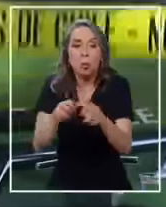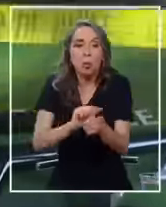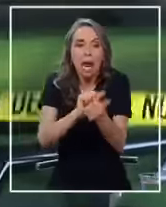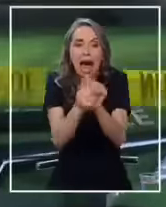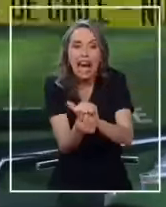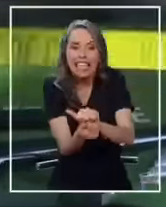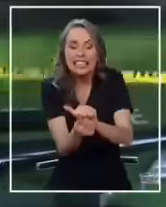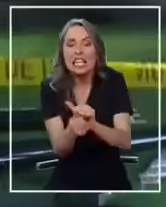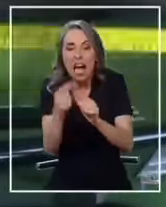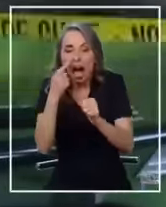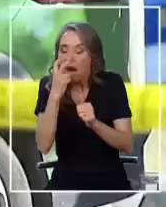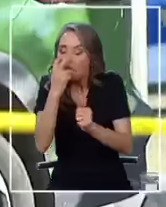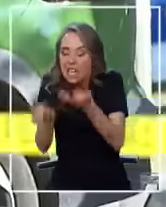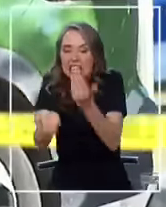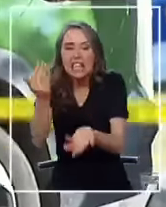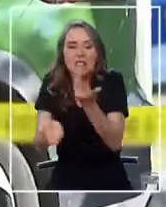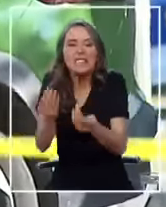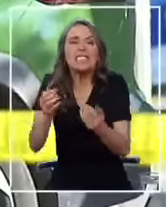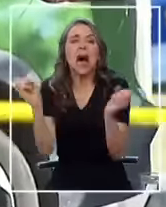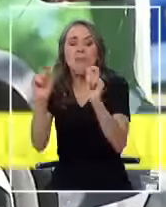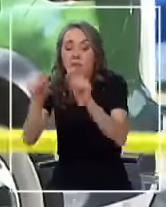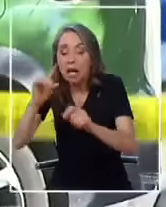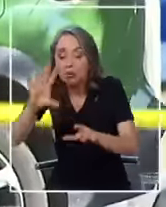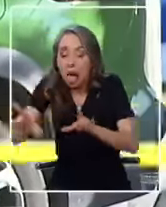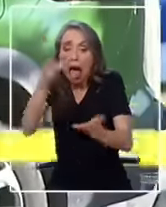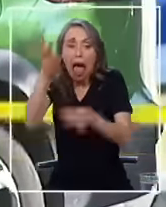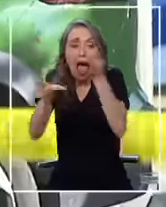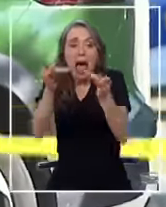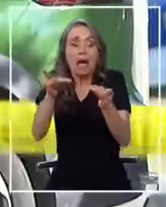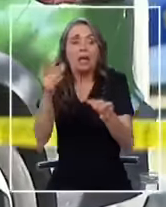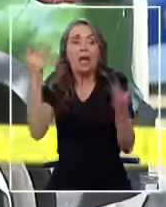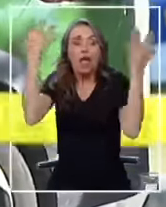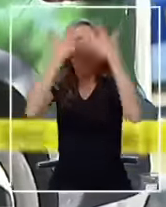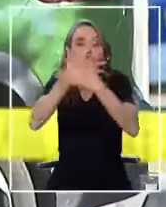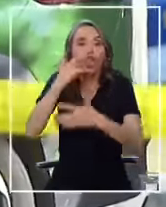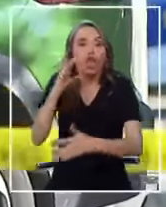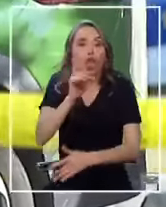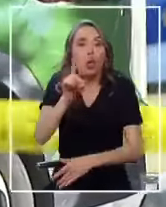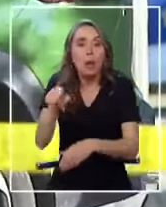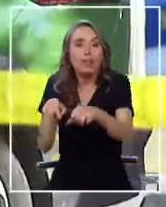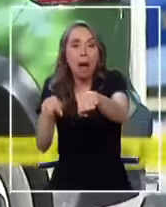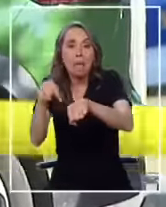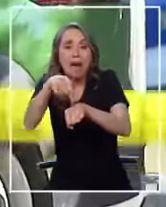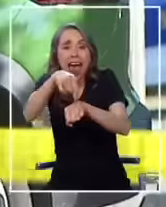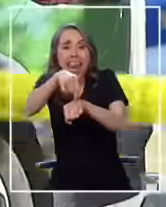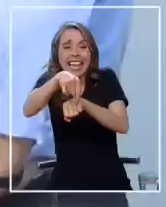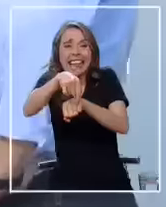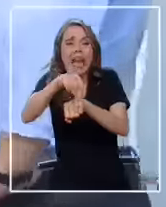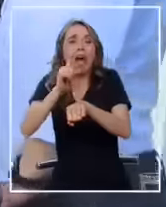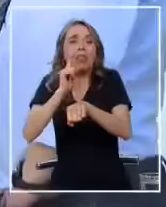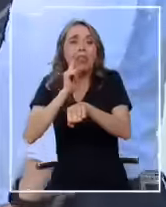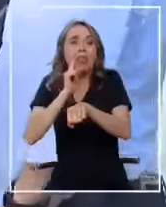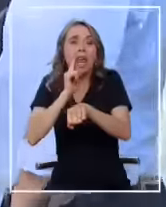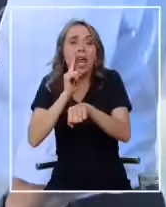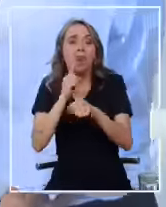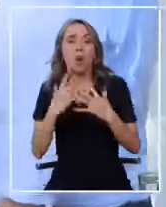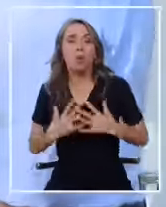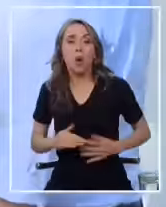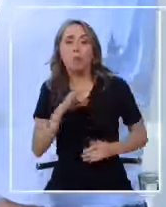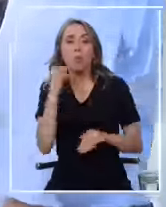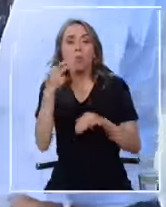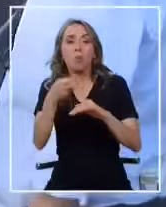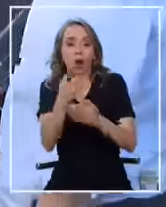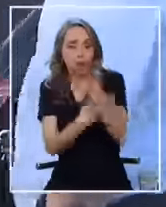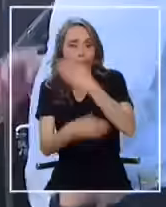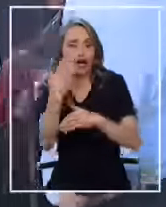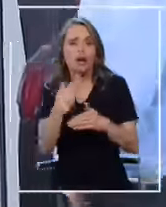escabullen en esta basura sin darse cuenta algunos de que estaba ahí justamente este cuerpo. Son los vecinos justamente los que llaman a la policía al